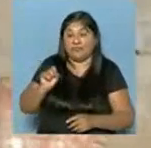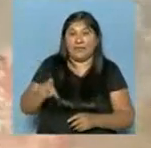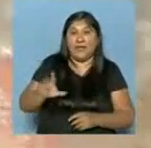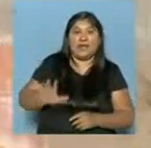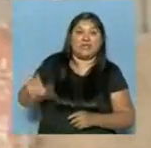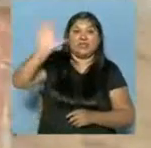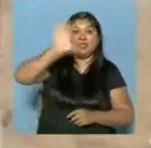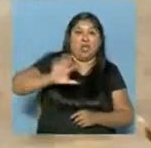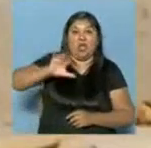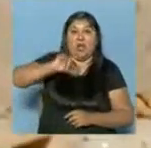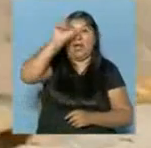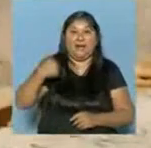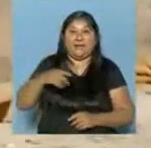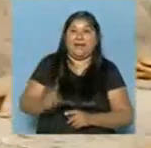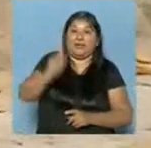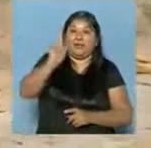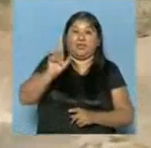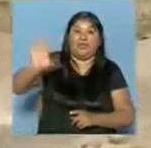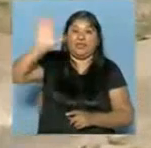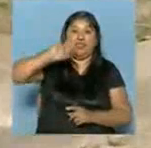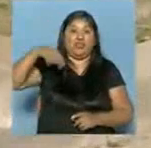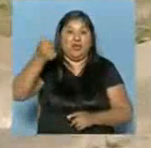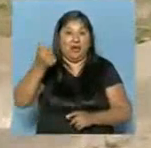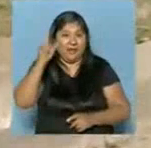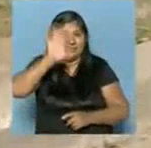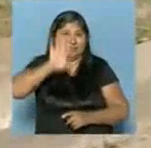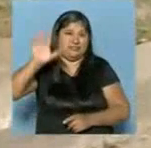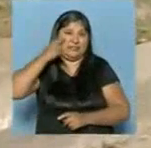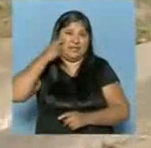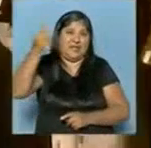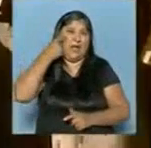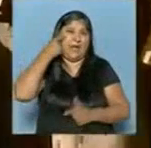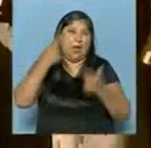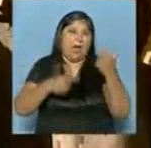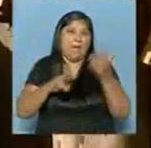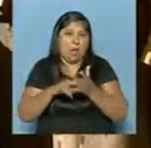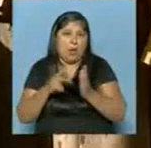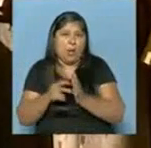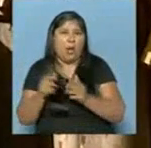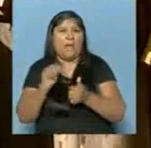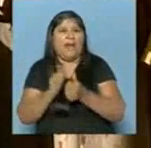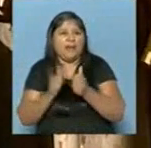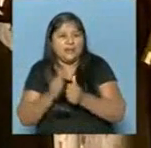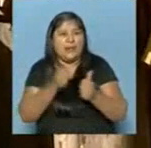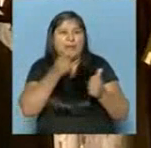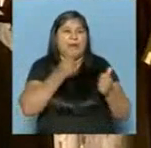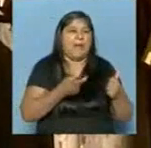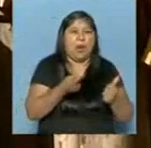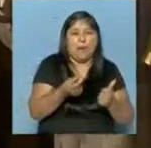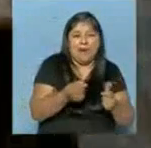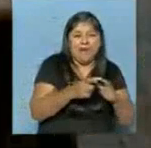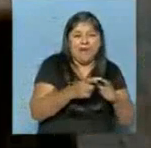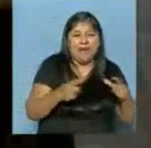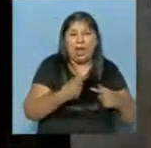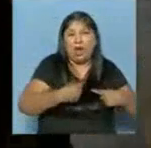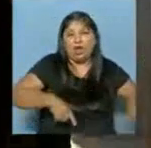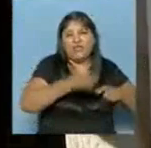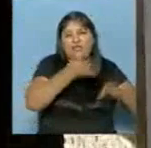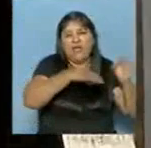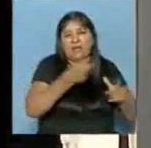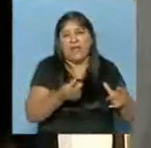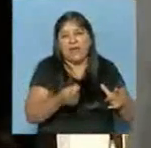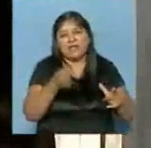región por cuestiones de diferencia de precios en algunos servicios, en algunos insumos, por el tema de la logística. En fin, hay una